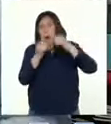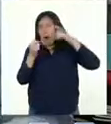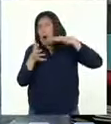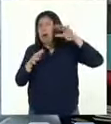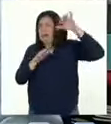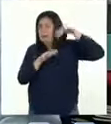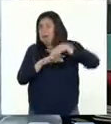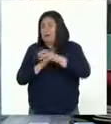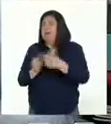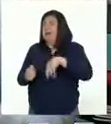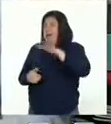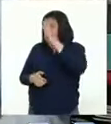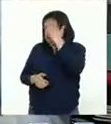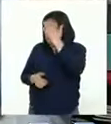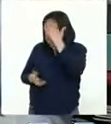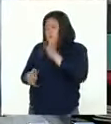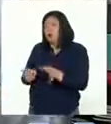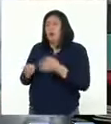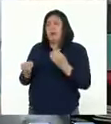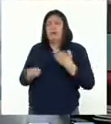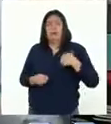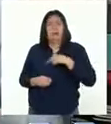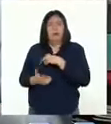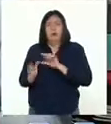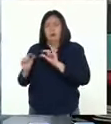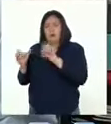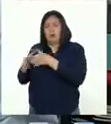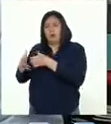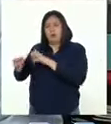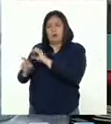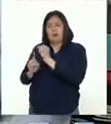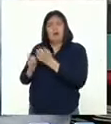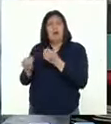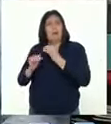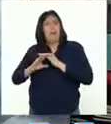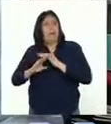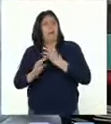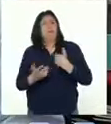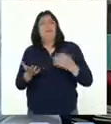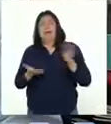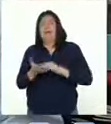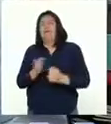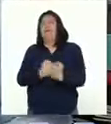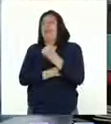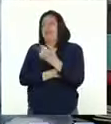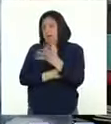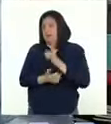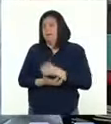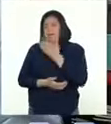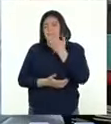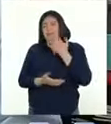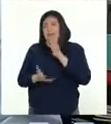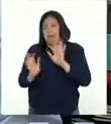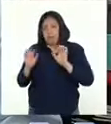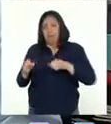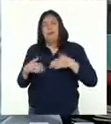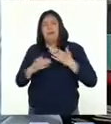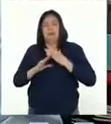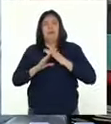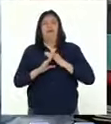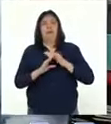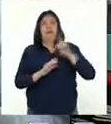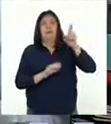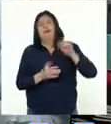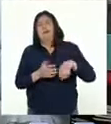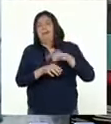y mientras más conozcamos cómo nos comportamos como grupo, como sociedad, más fuertes vamos a ser. Mejor vamos a poder enfrentar